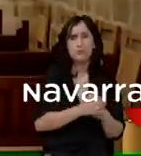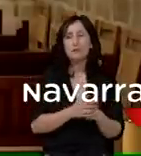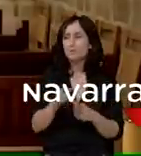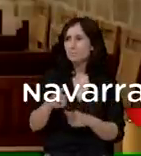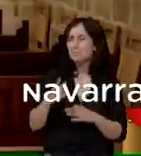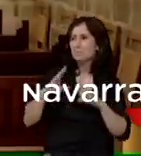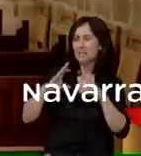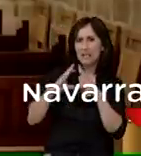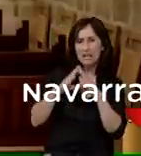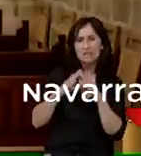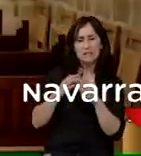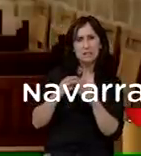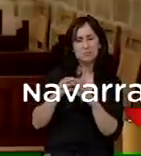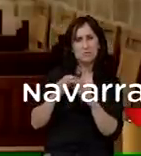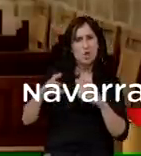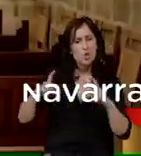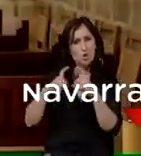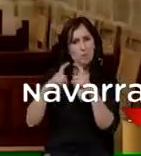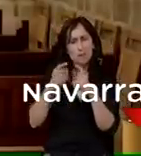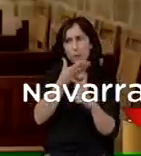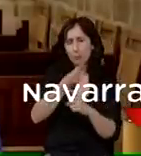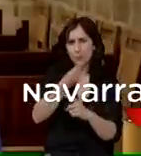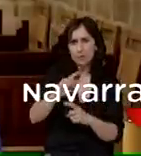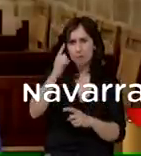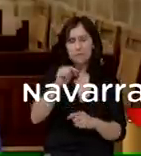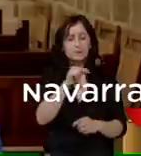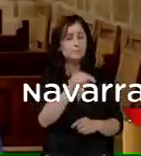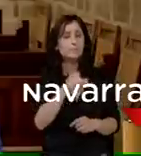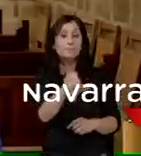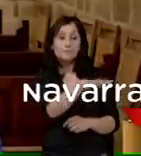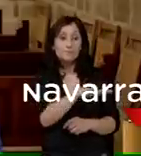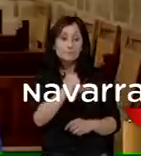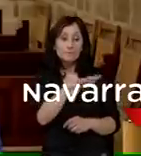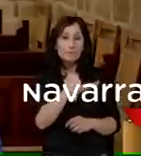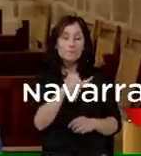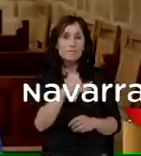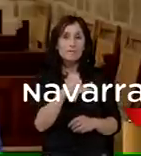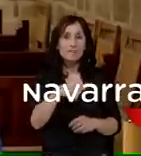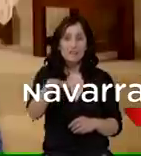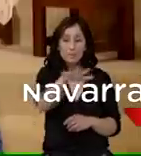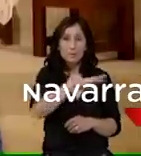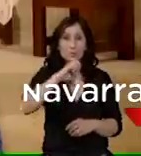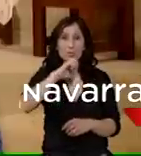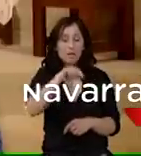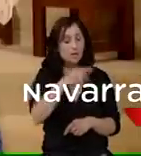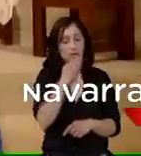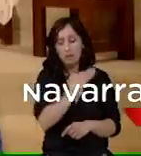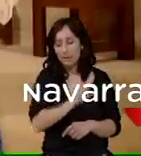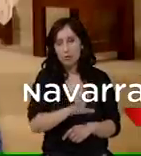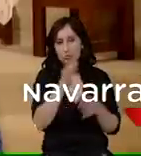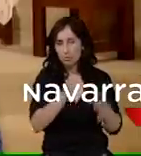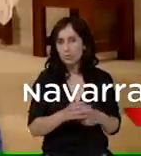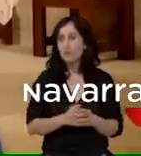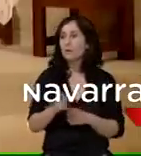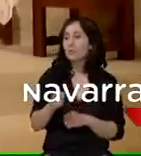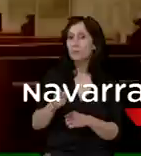siglo XII más bonita. Tiene cabanillas, ¿eh? La mejor románico-sanjuanista que hay en la ribera de Navarra, seguro, además. De hecho,